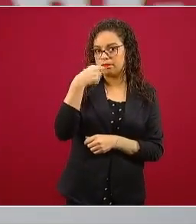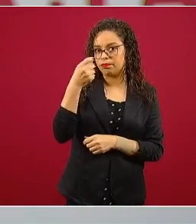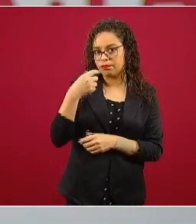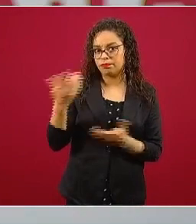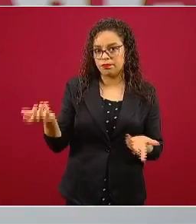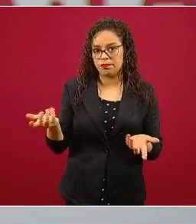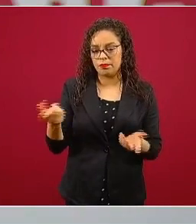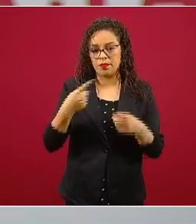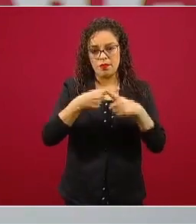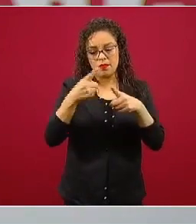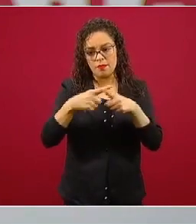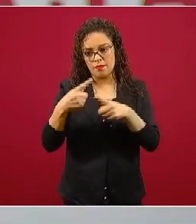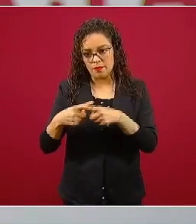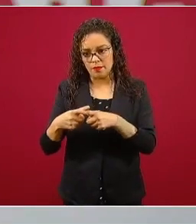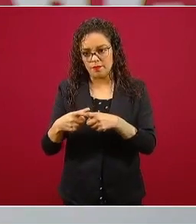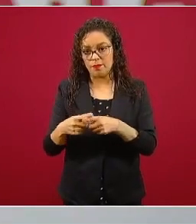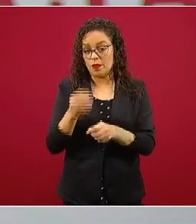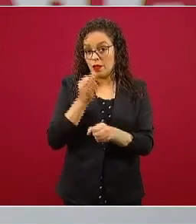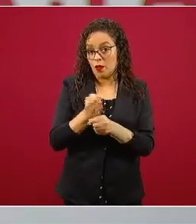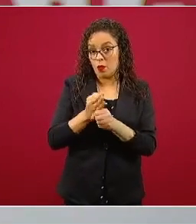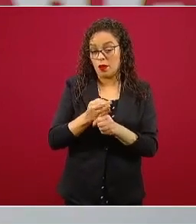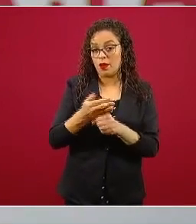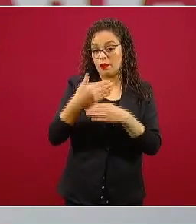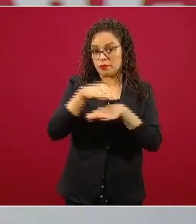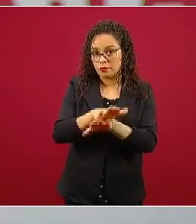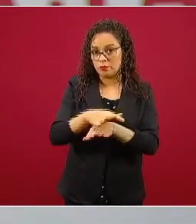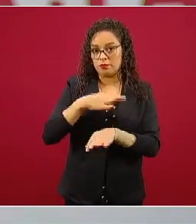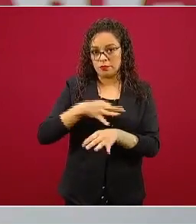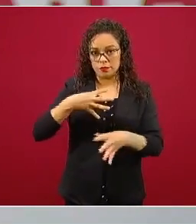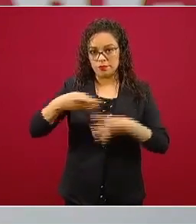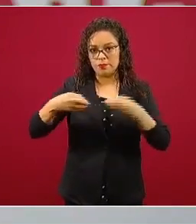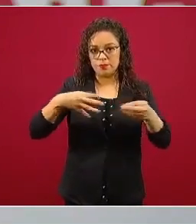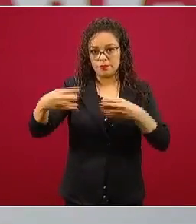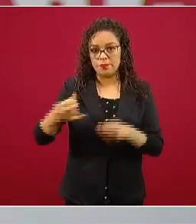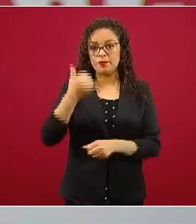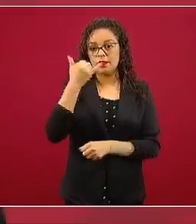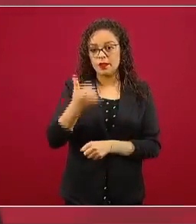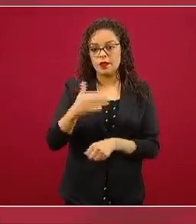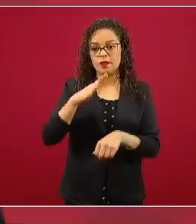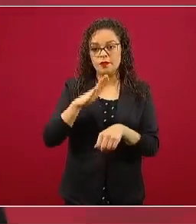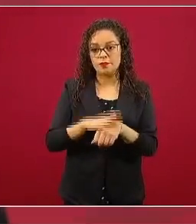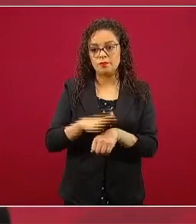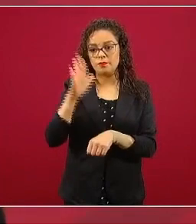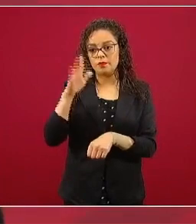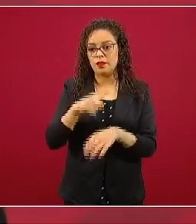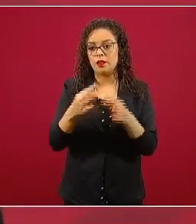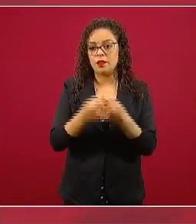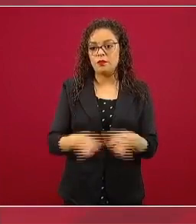planteó el equipo, ahí señaladamente ventiladores, pero no es lo único,